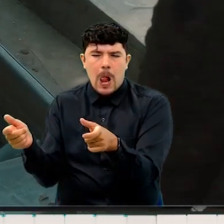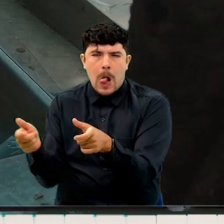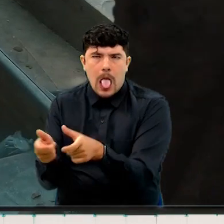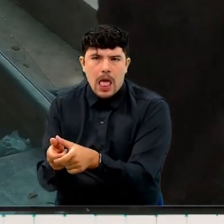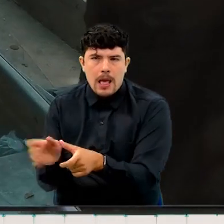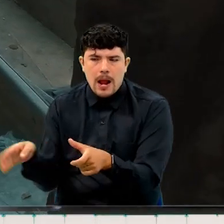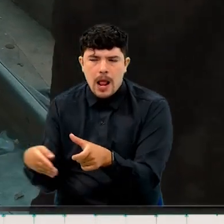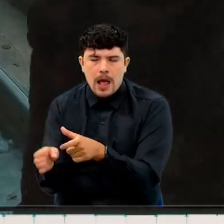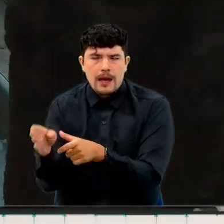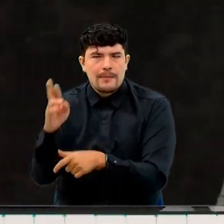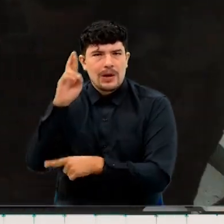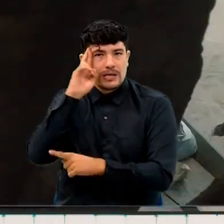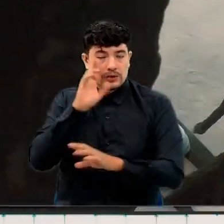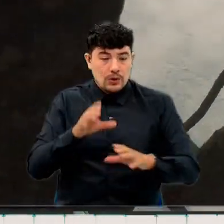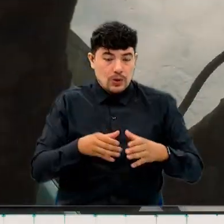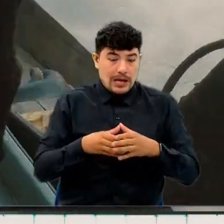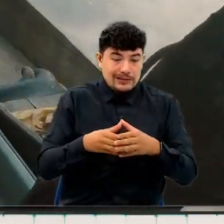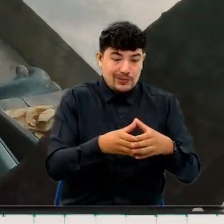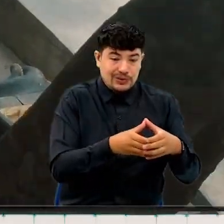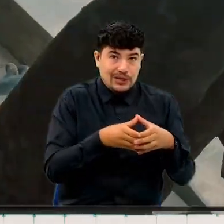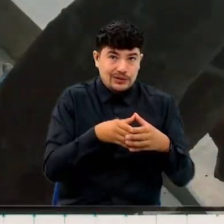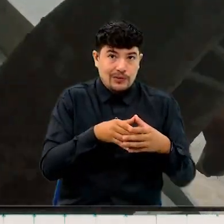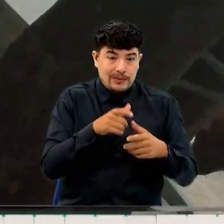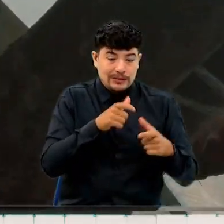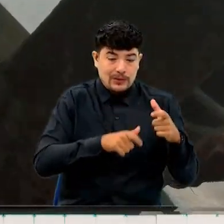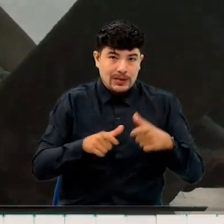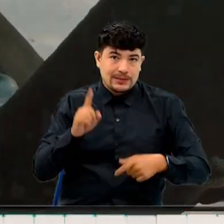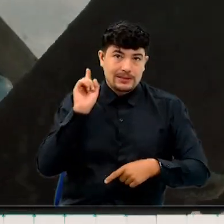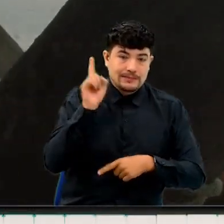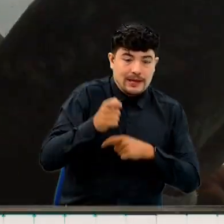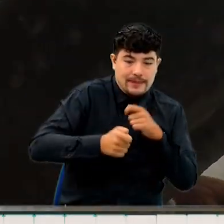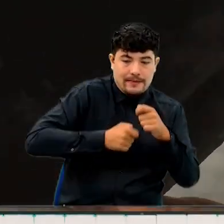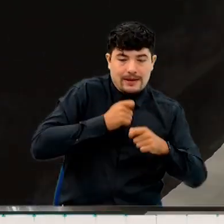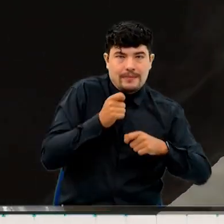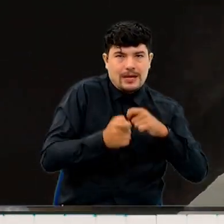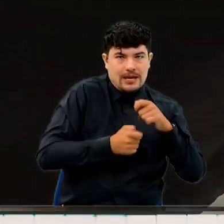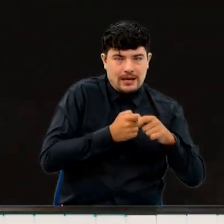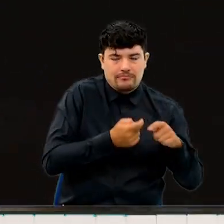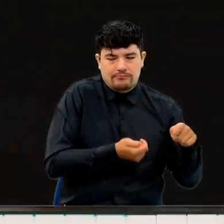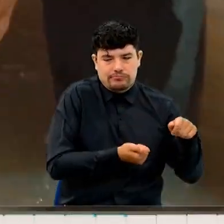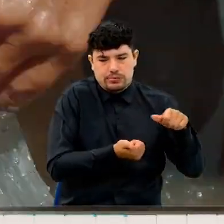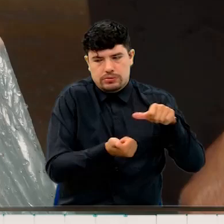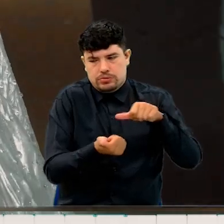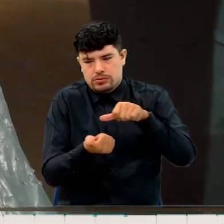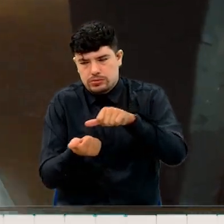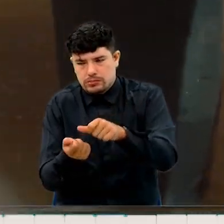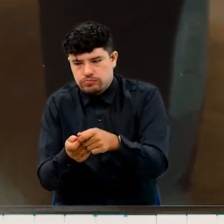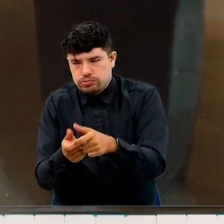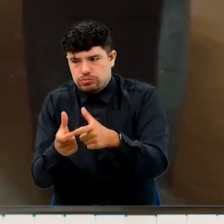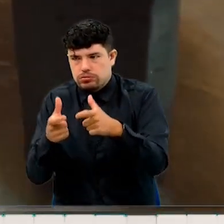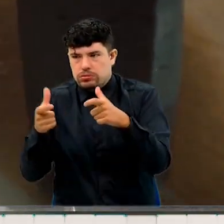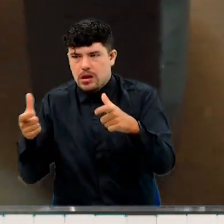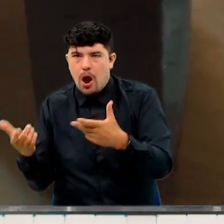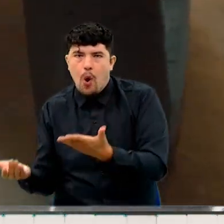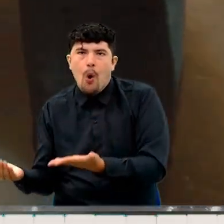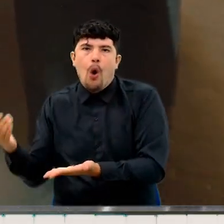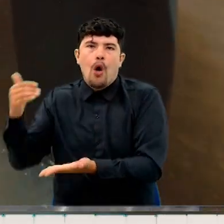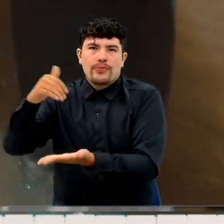digamos, aportarle un granito de arena a la naturaleza de nuevo por las causas que ya son